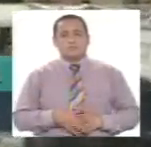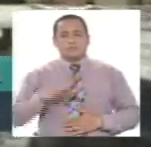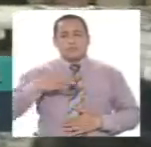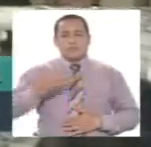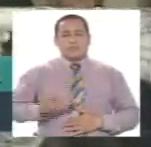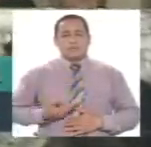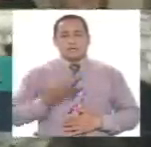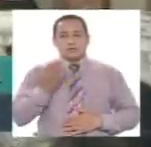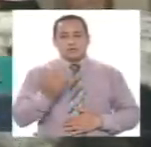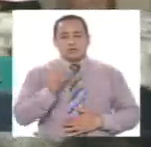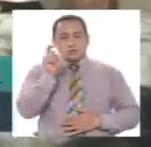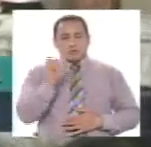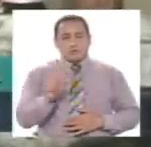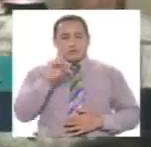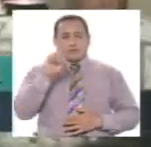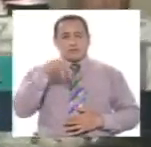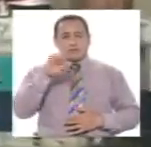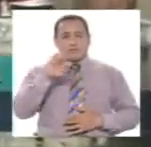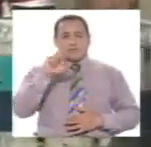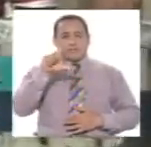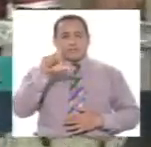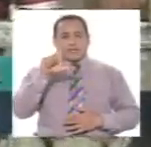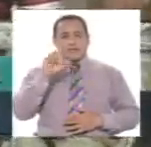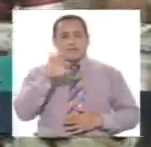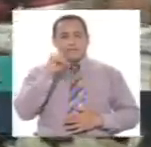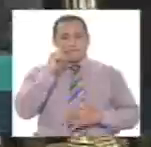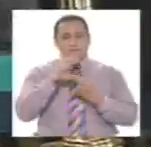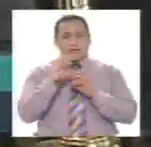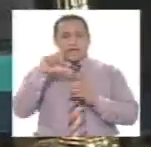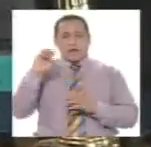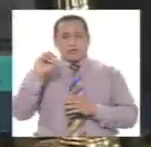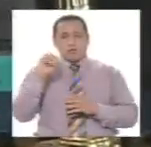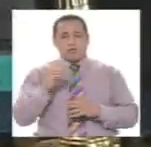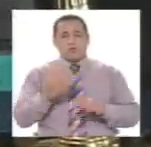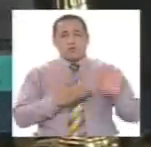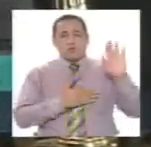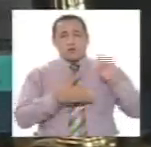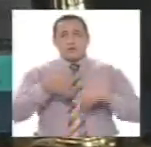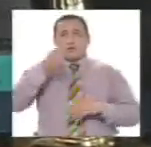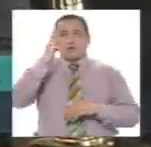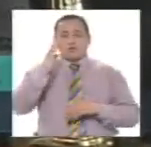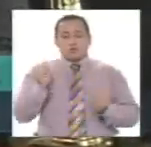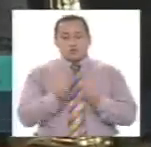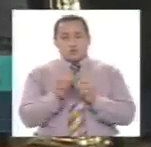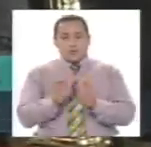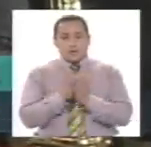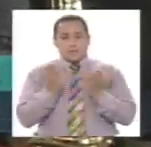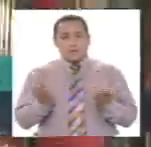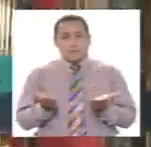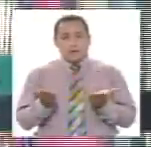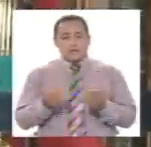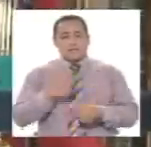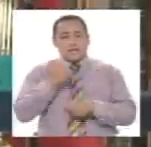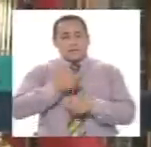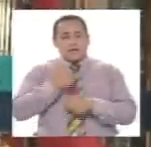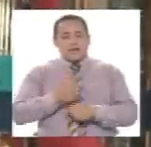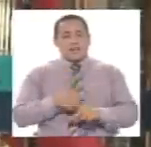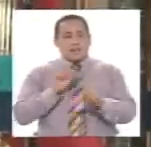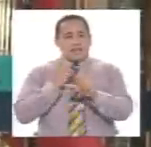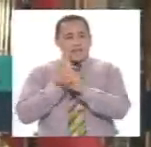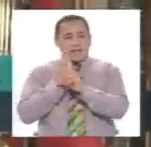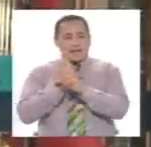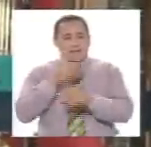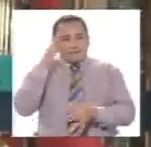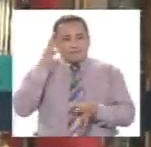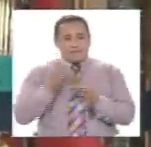Señor Daniel Figalo Rivadeneira, juráis por Dios y estos santos evangelios desempeñar leal